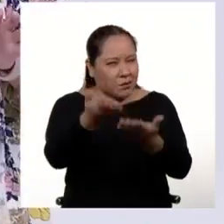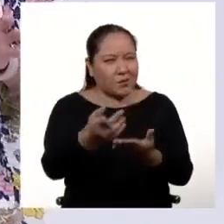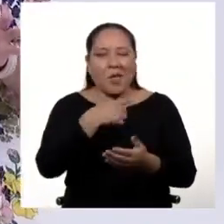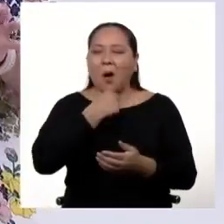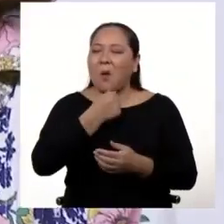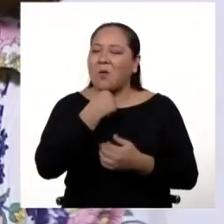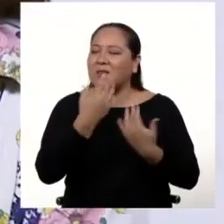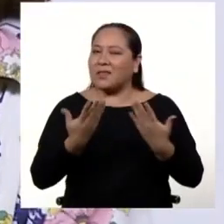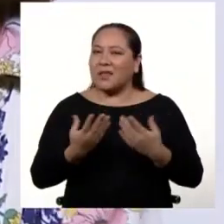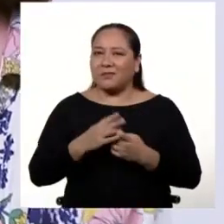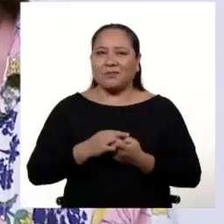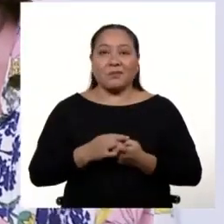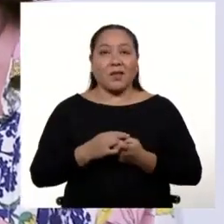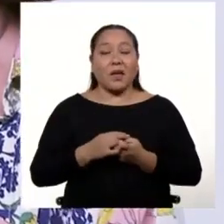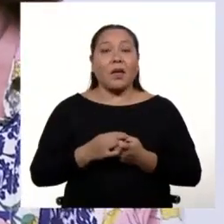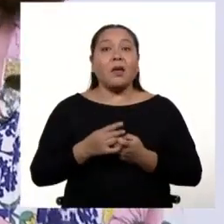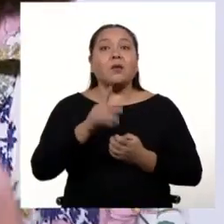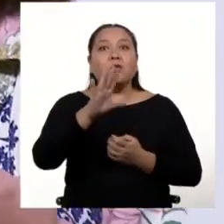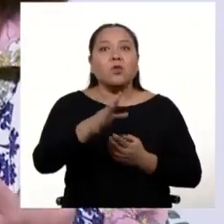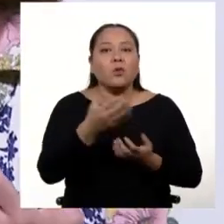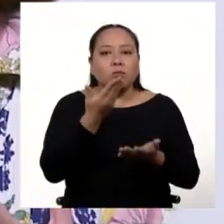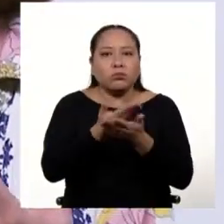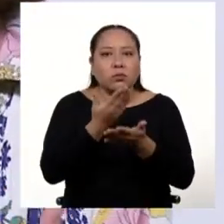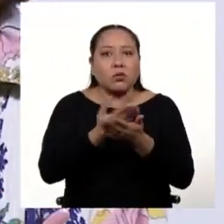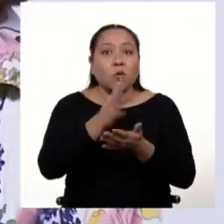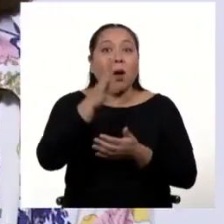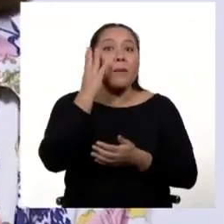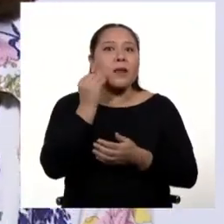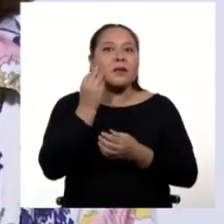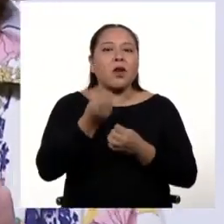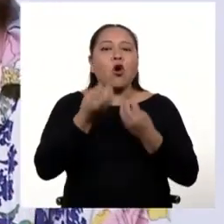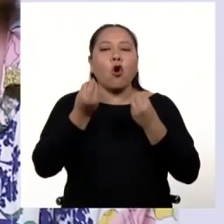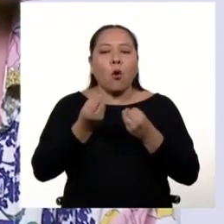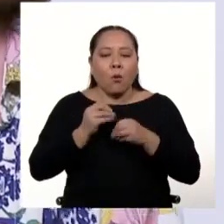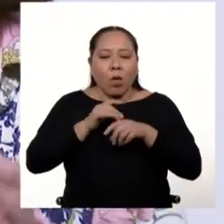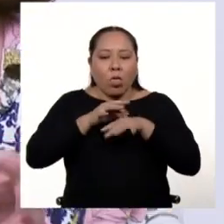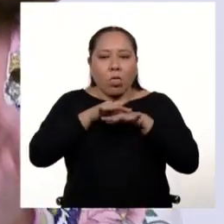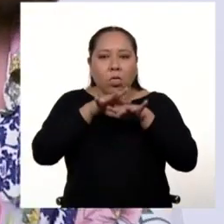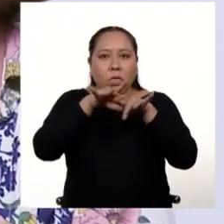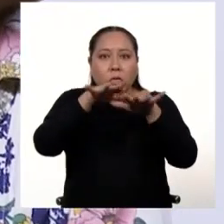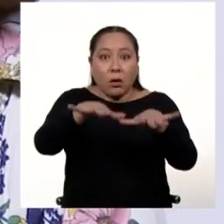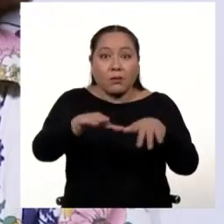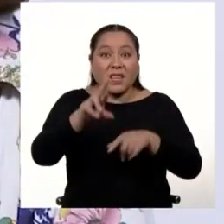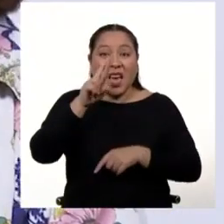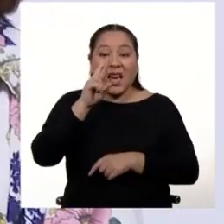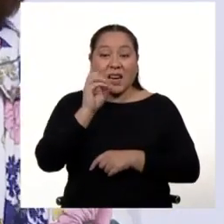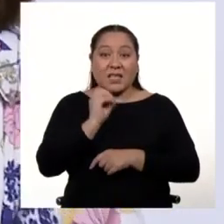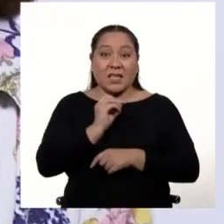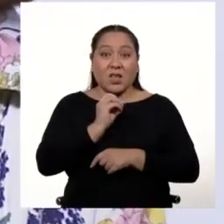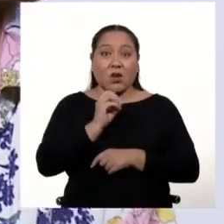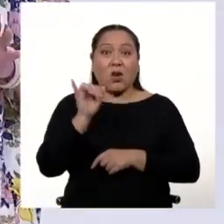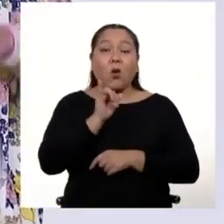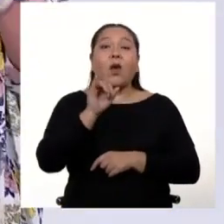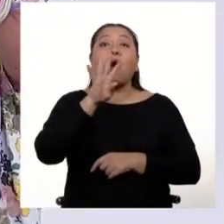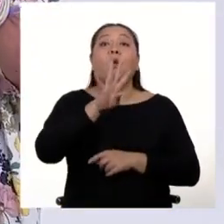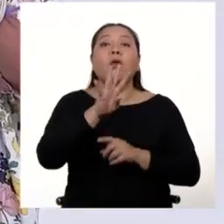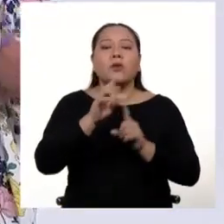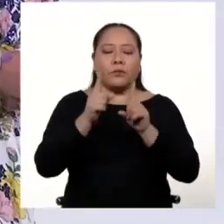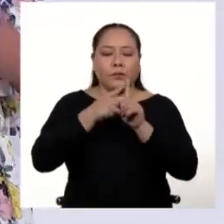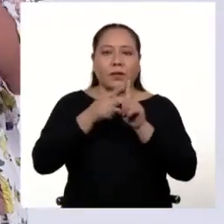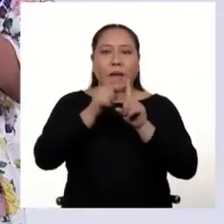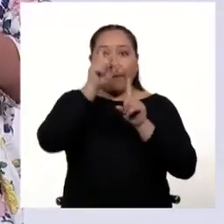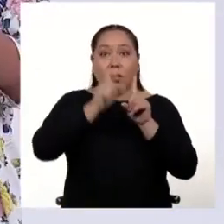encantan los desafíos. Realiza la experiencia de cómo sería el nivel de contagio del COVID-19 si el R0 fuera igual a 4. Es